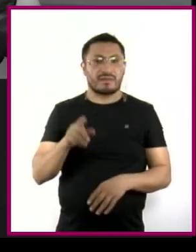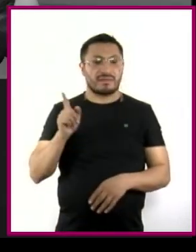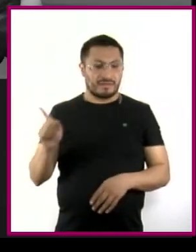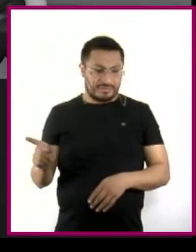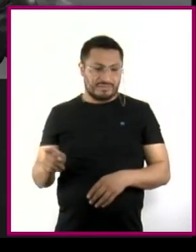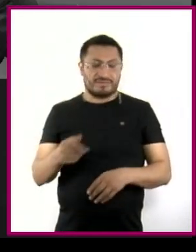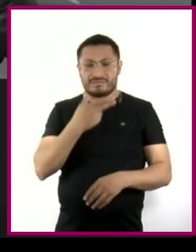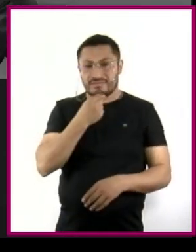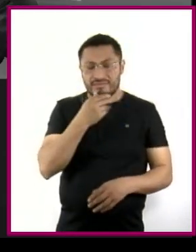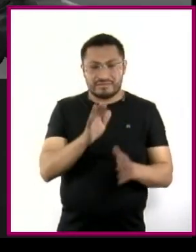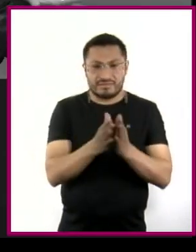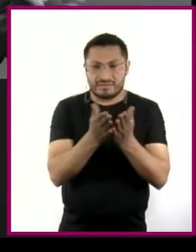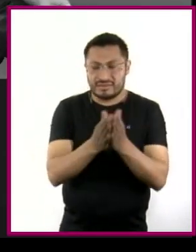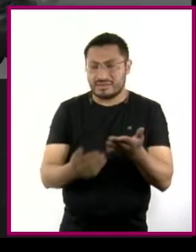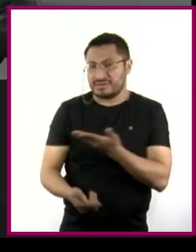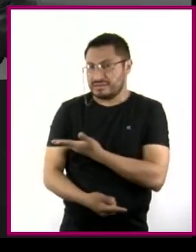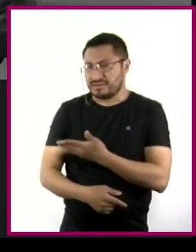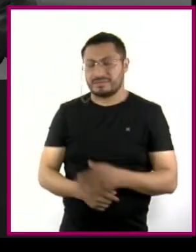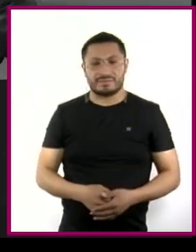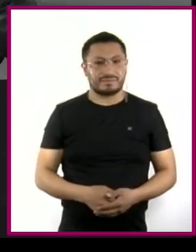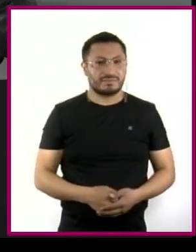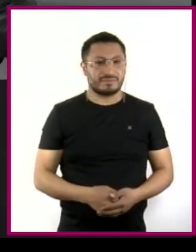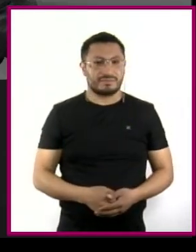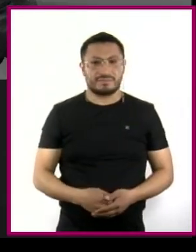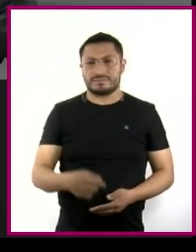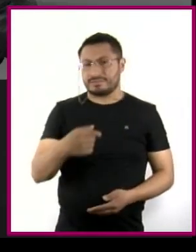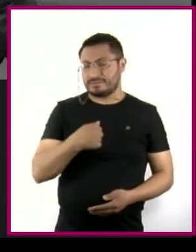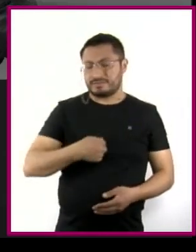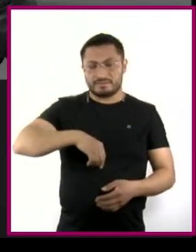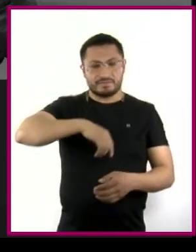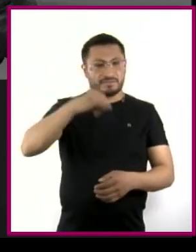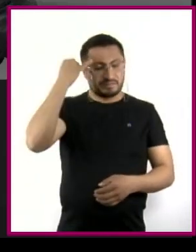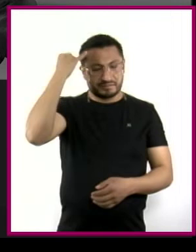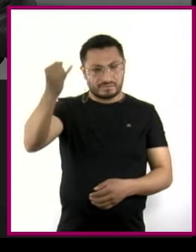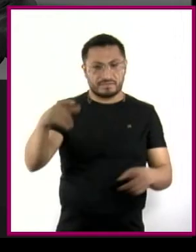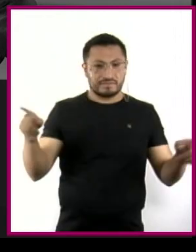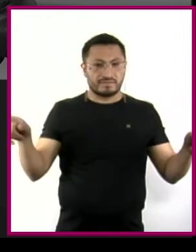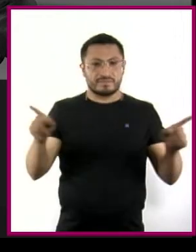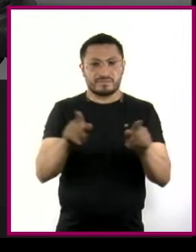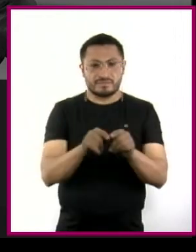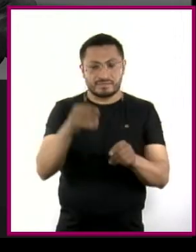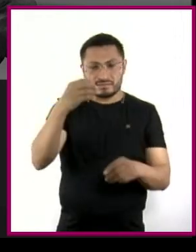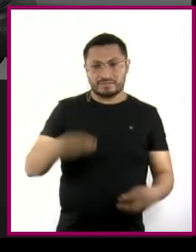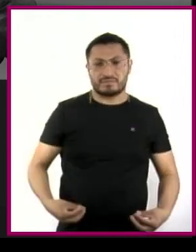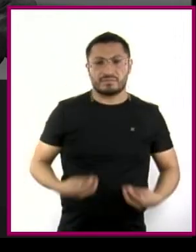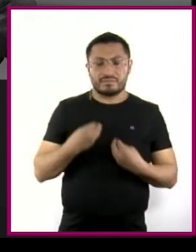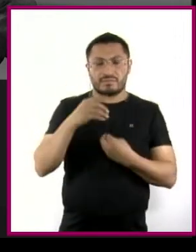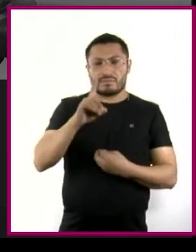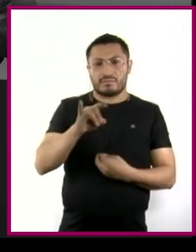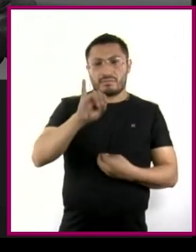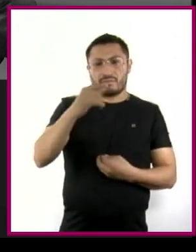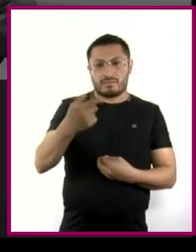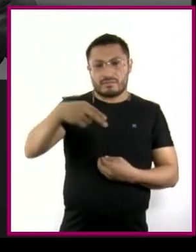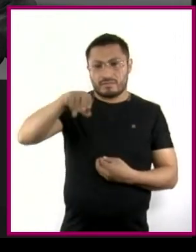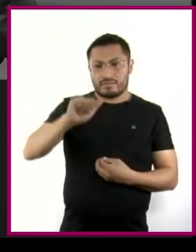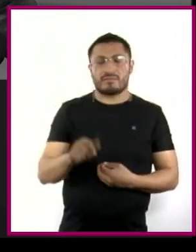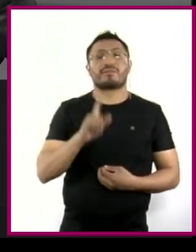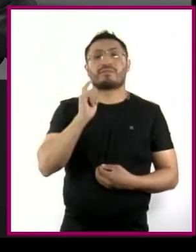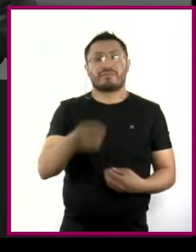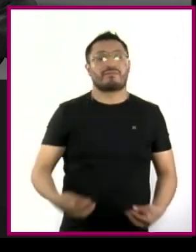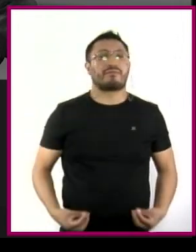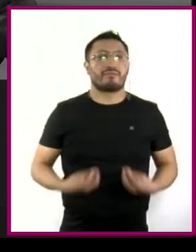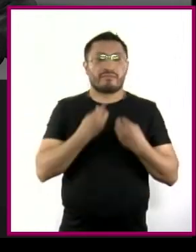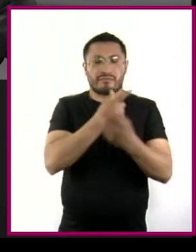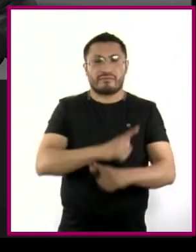Pico della Mirandola en su texto. Yo llegué a la conclusión de que una vida digna es una vida libre, donde las decisiones que